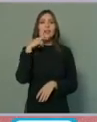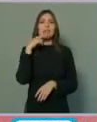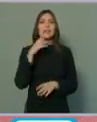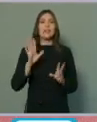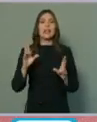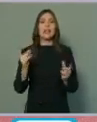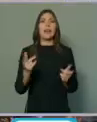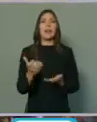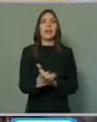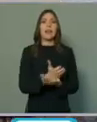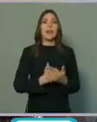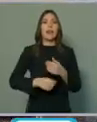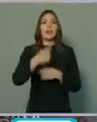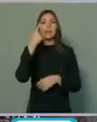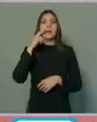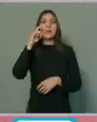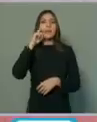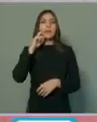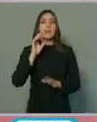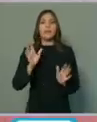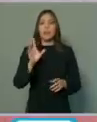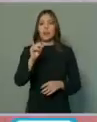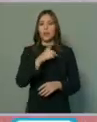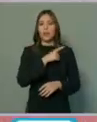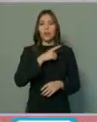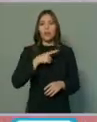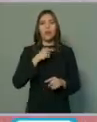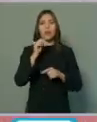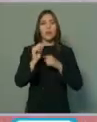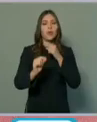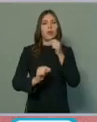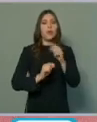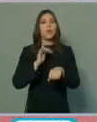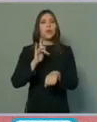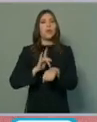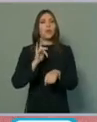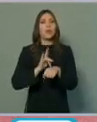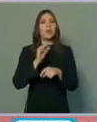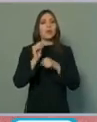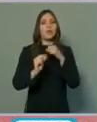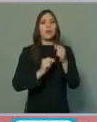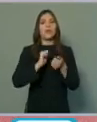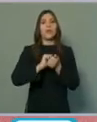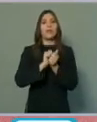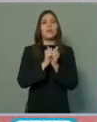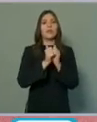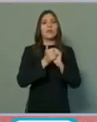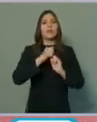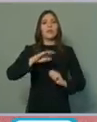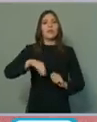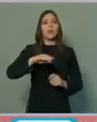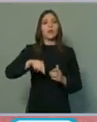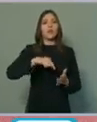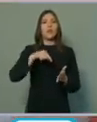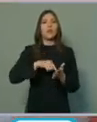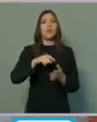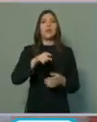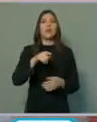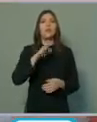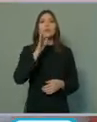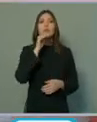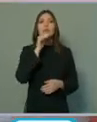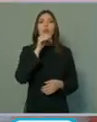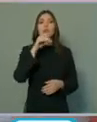urgencia de la penetración, sino permítanse saltarse esa zona e ir de verdad a lo mejor explorando zonas que no crees que pueden